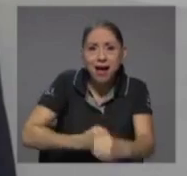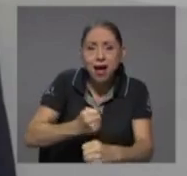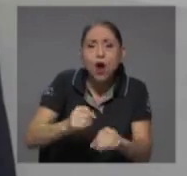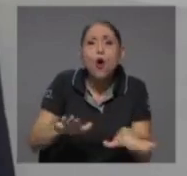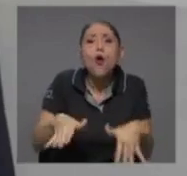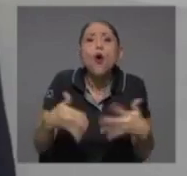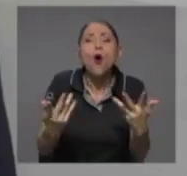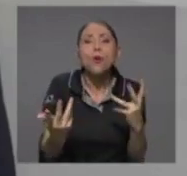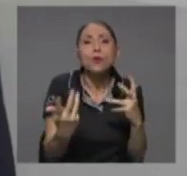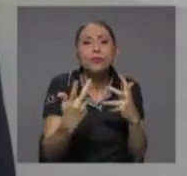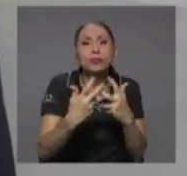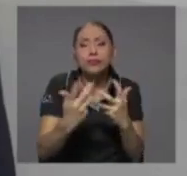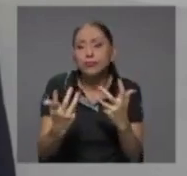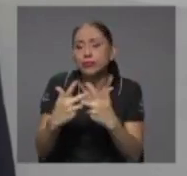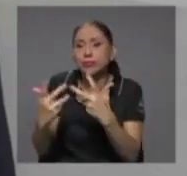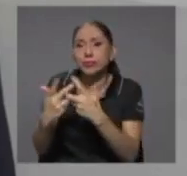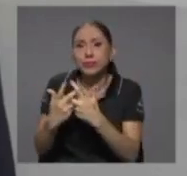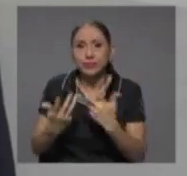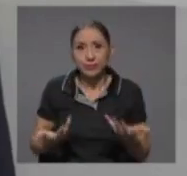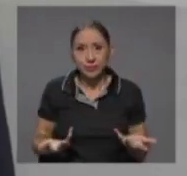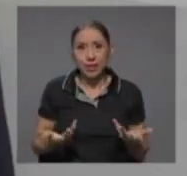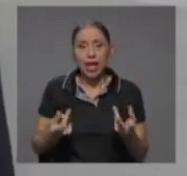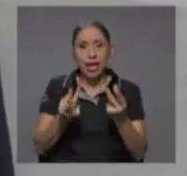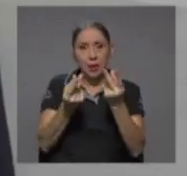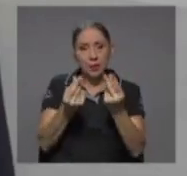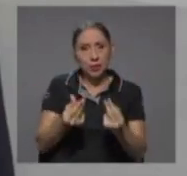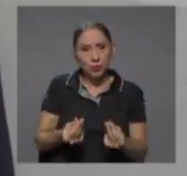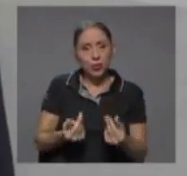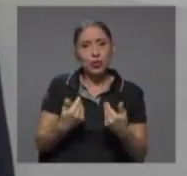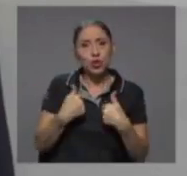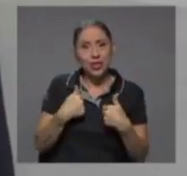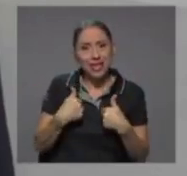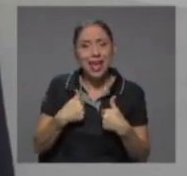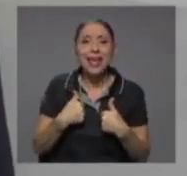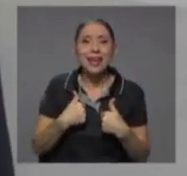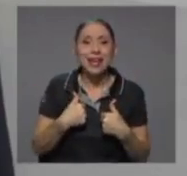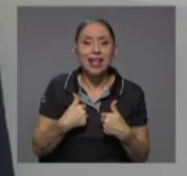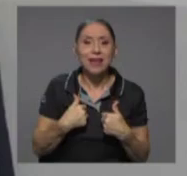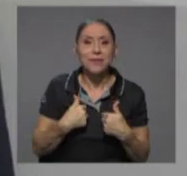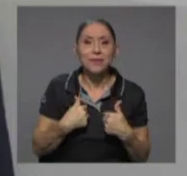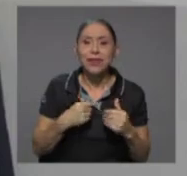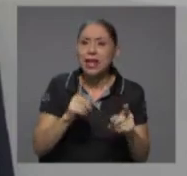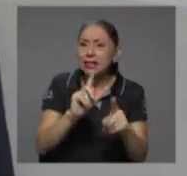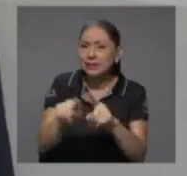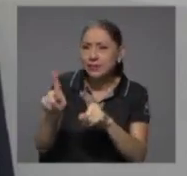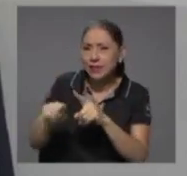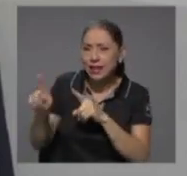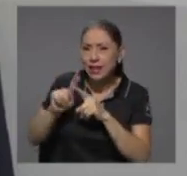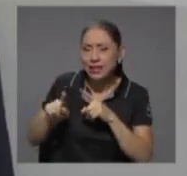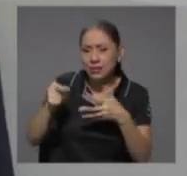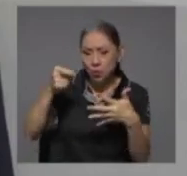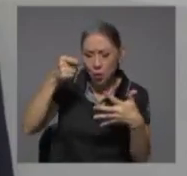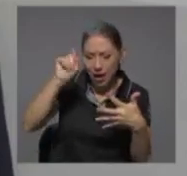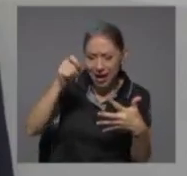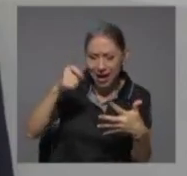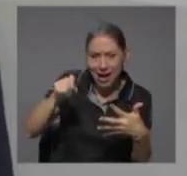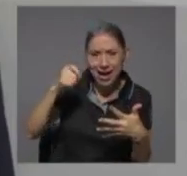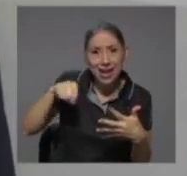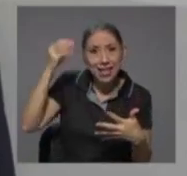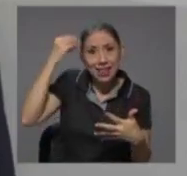ajustando. De hecho, el presupuesto tiene una serie de criterios de cuáles son, por